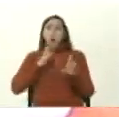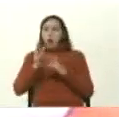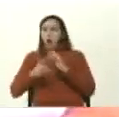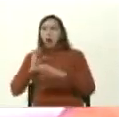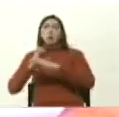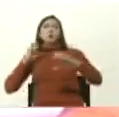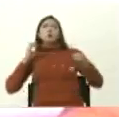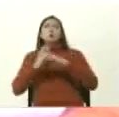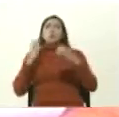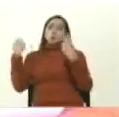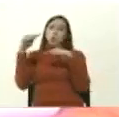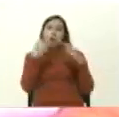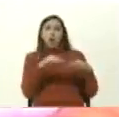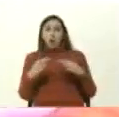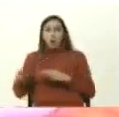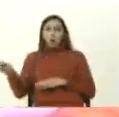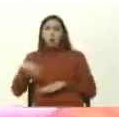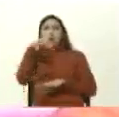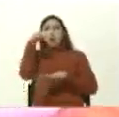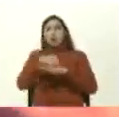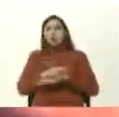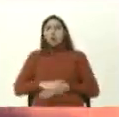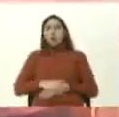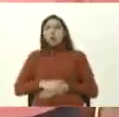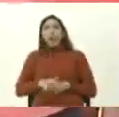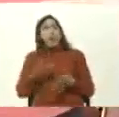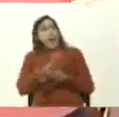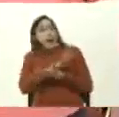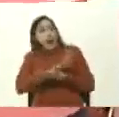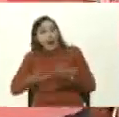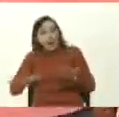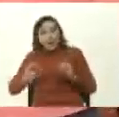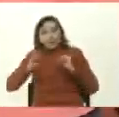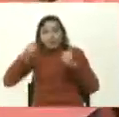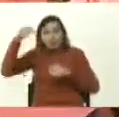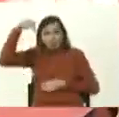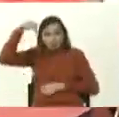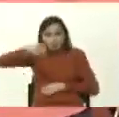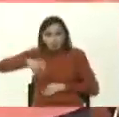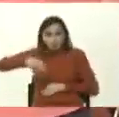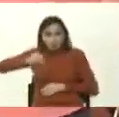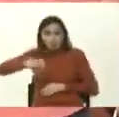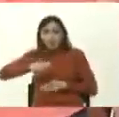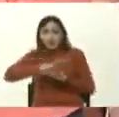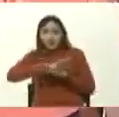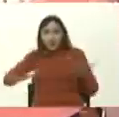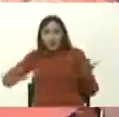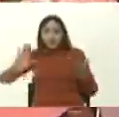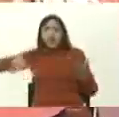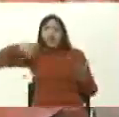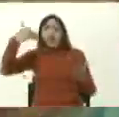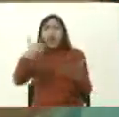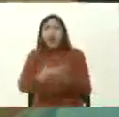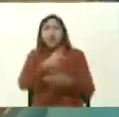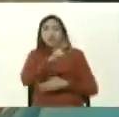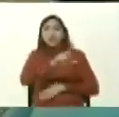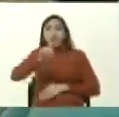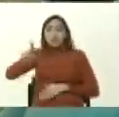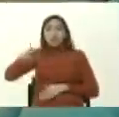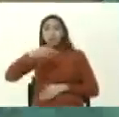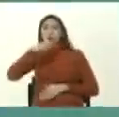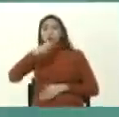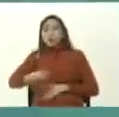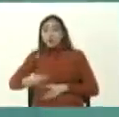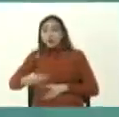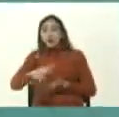sistemas de ferrocarriles a nivel nacional, van a estar gratuitos desde el día de hoy para los estudiantes hasta el 31 de diciembre para